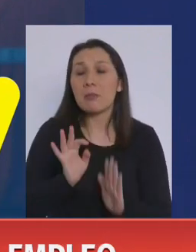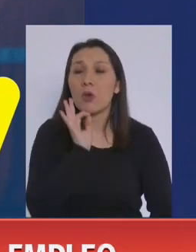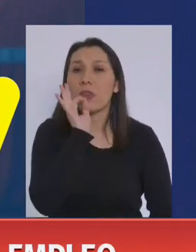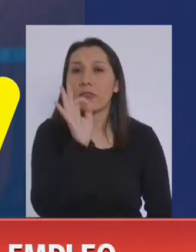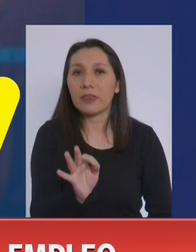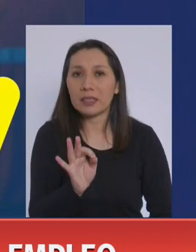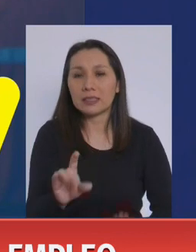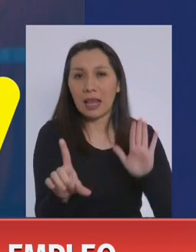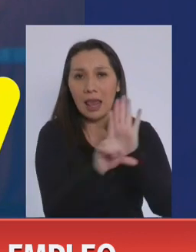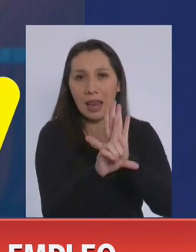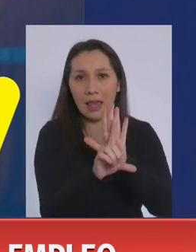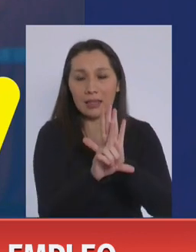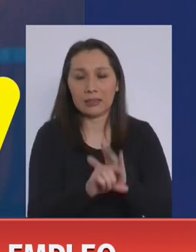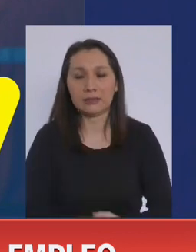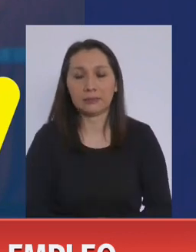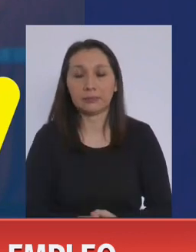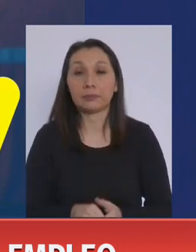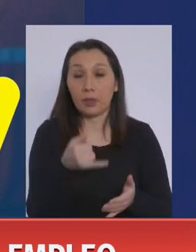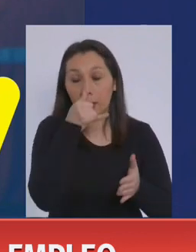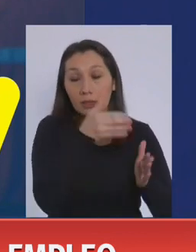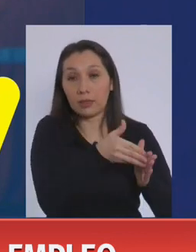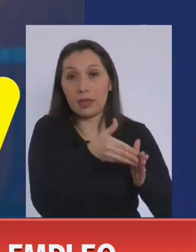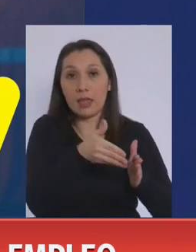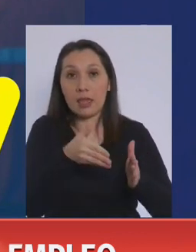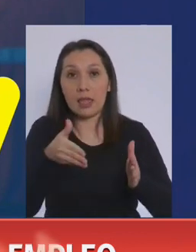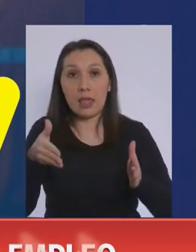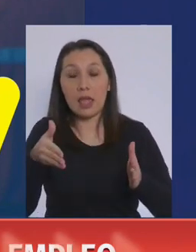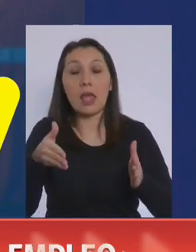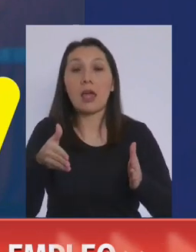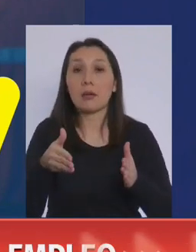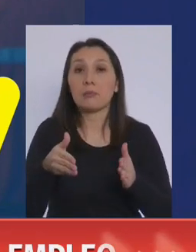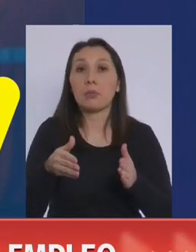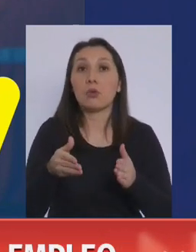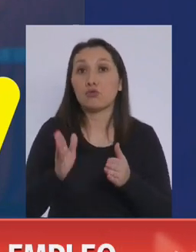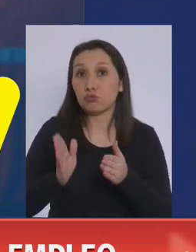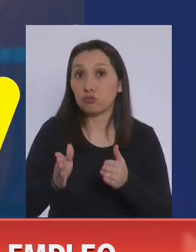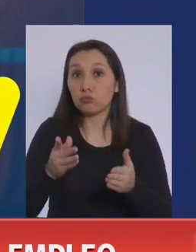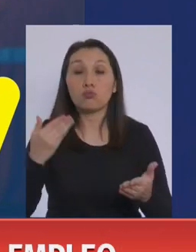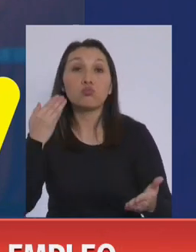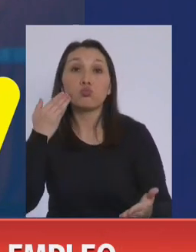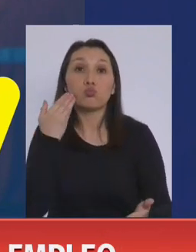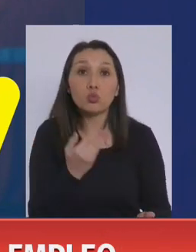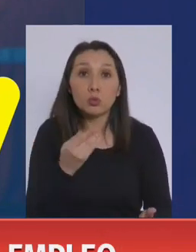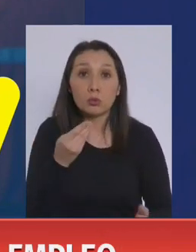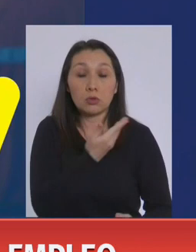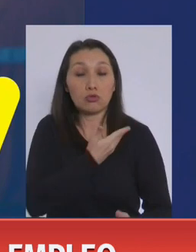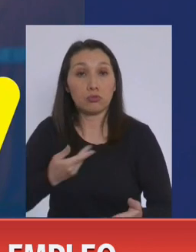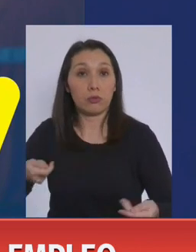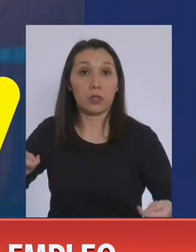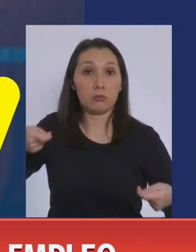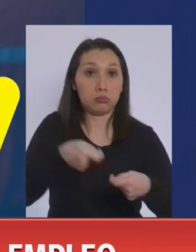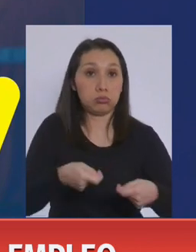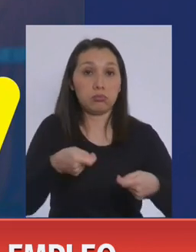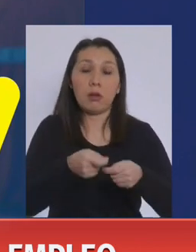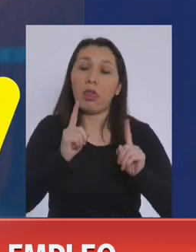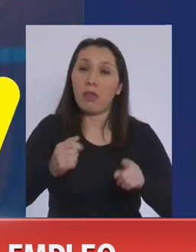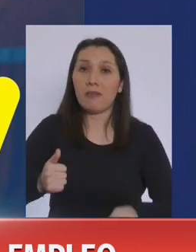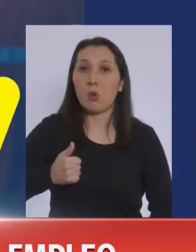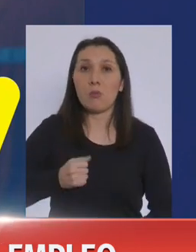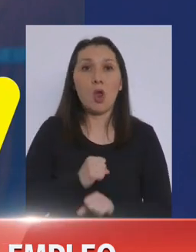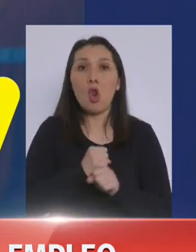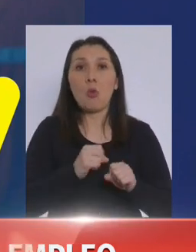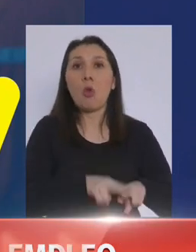establece la ley. Y durante el periodo que reciban estos beneficios, tendrán que cumplir con esa